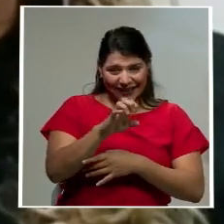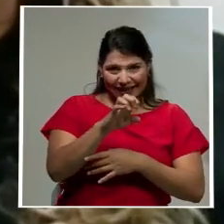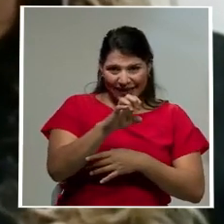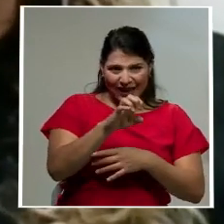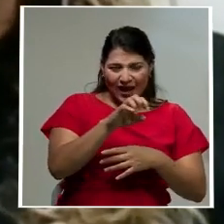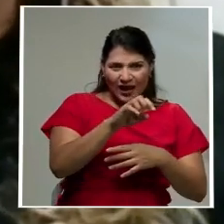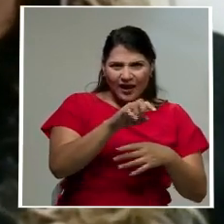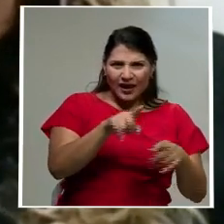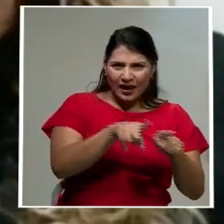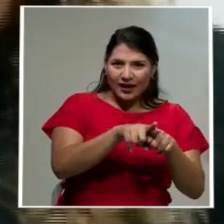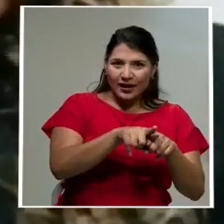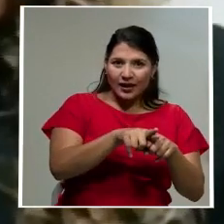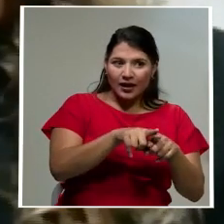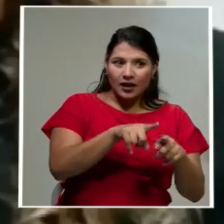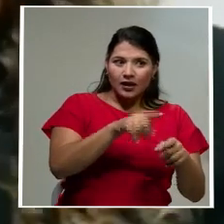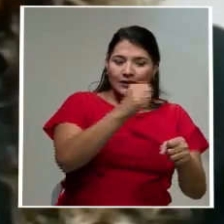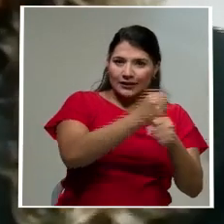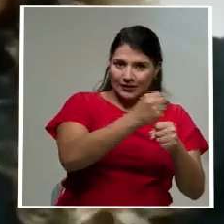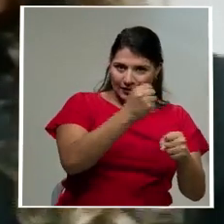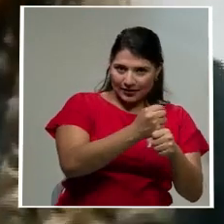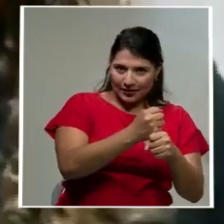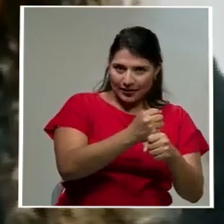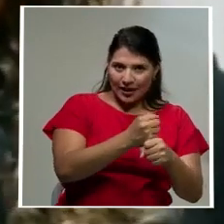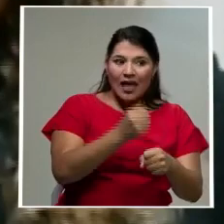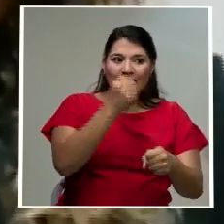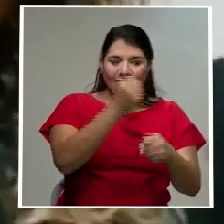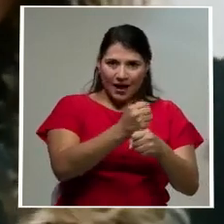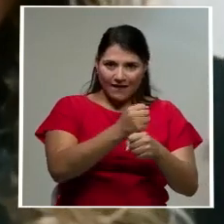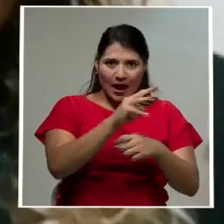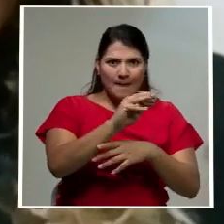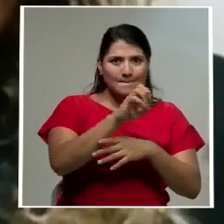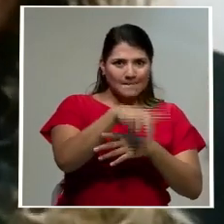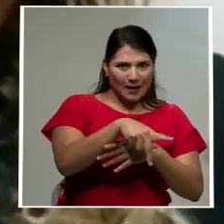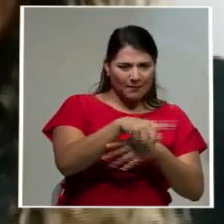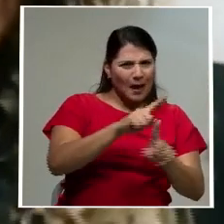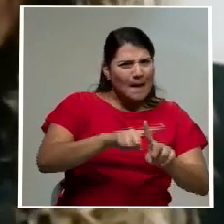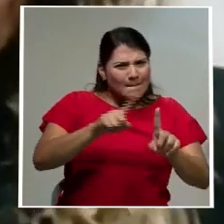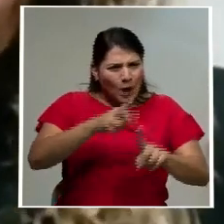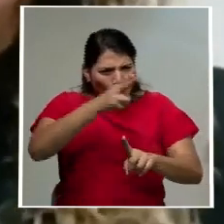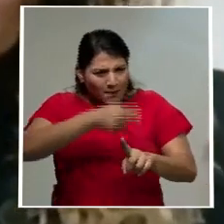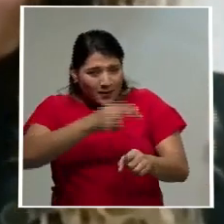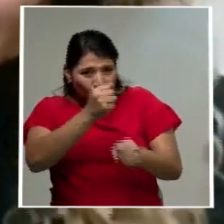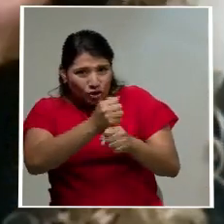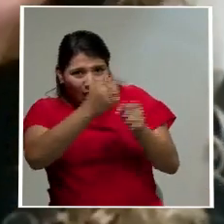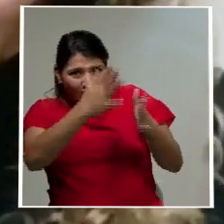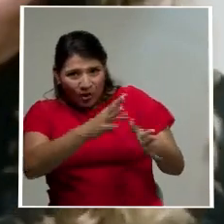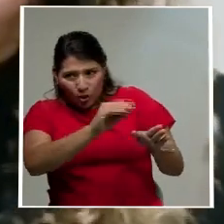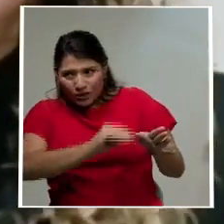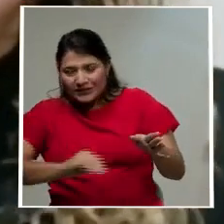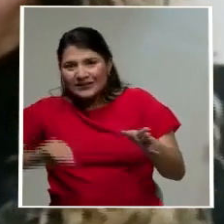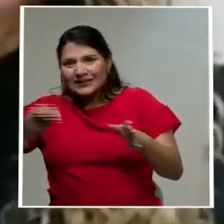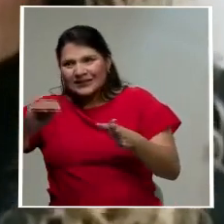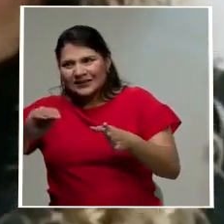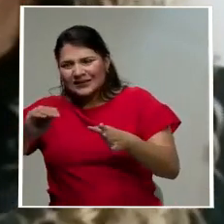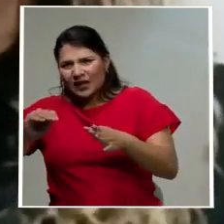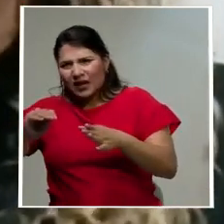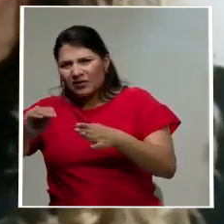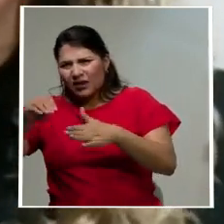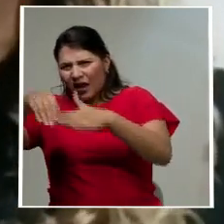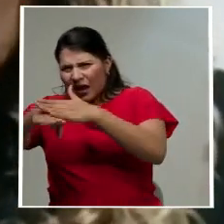las empresas a las que la DIE le había adjudicado obras. Se lo dejo ahí nada más para que lo